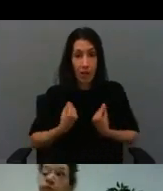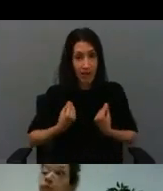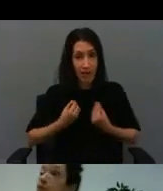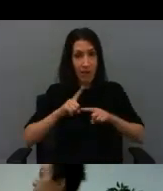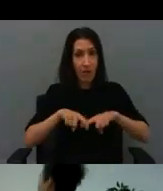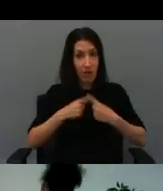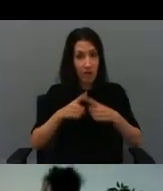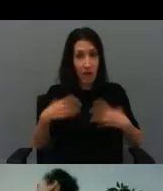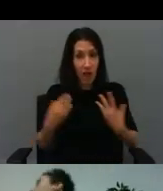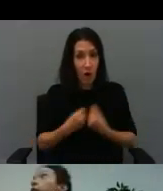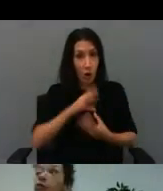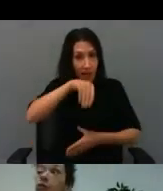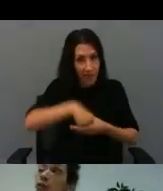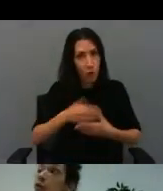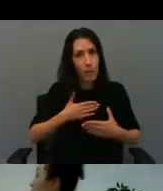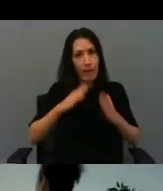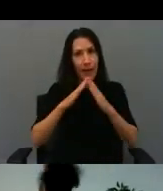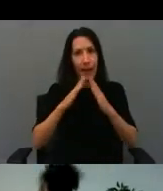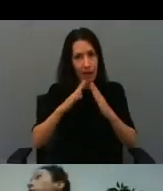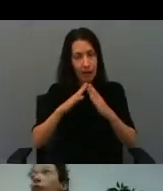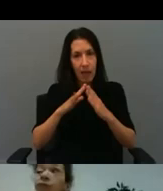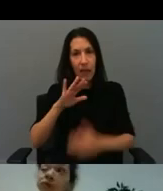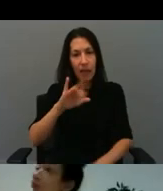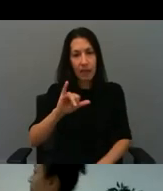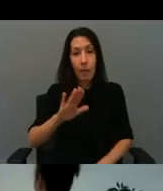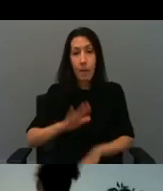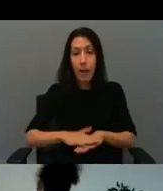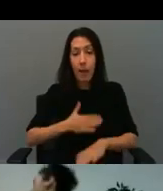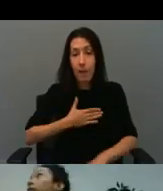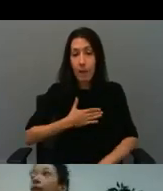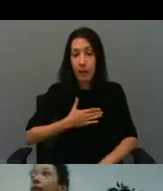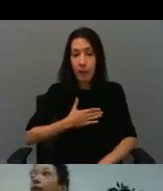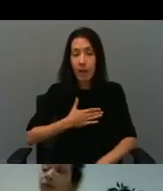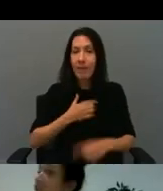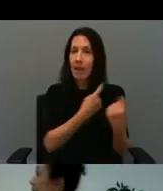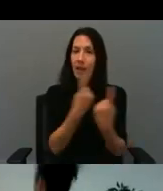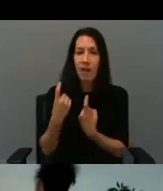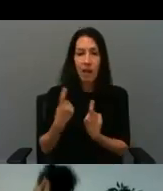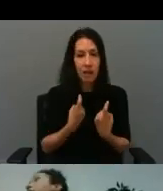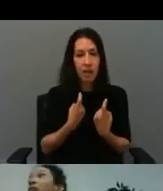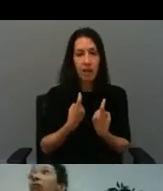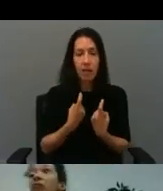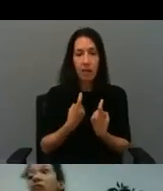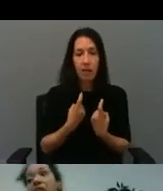familia en mi casa, pero para mis actividades,